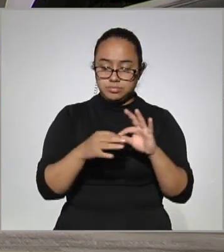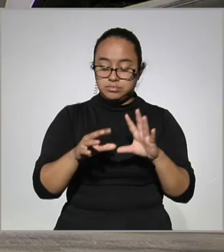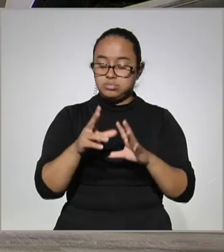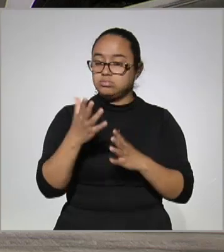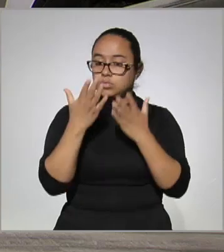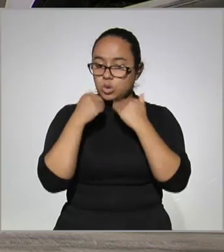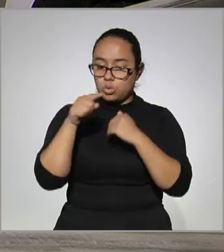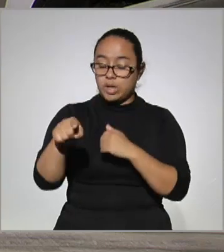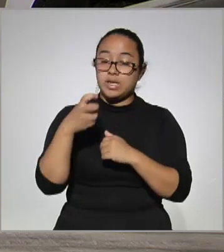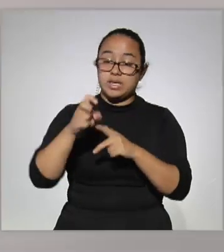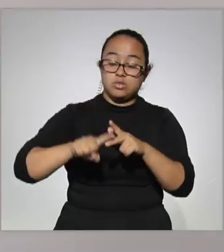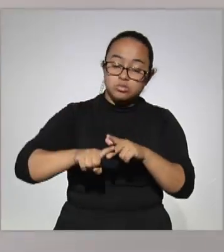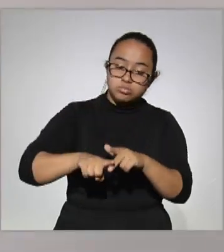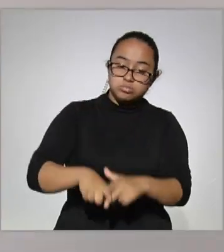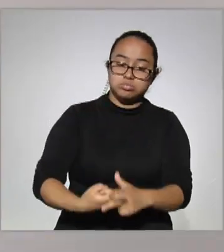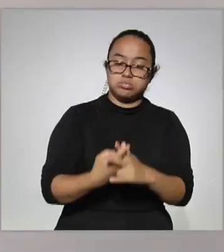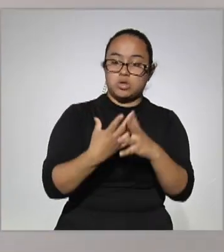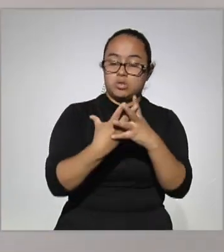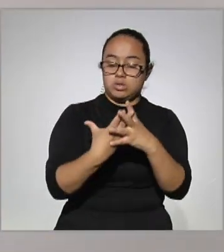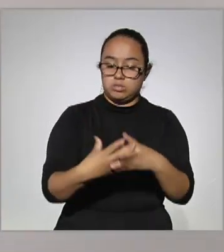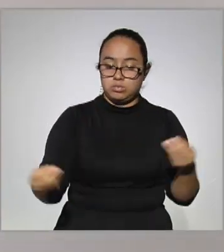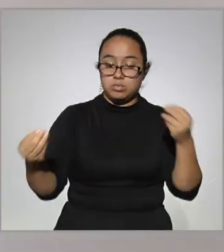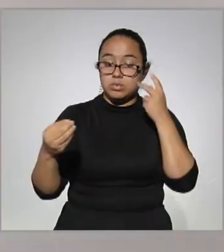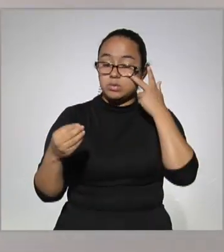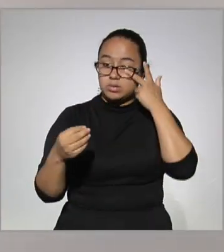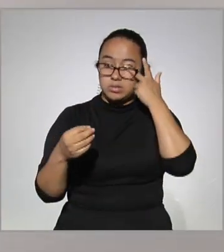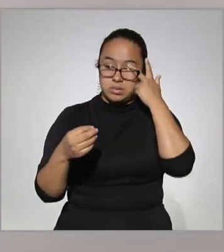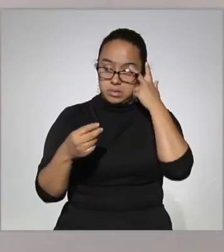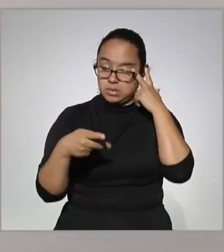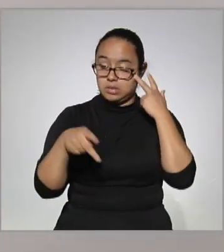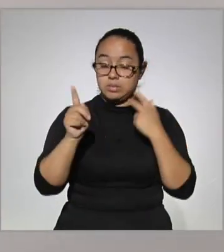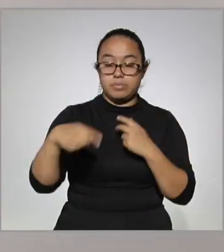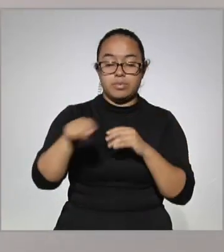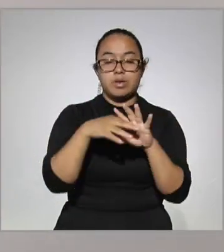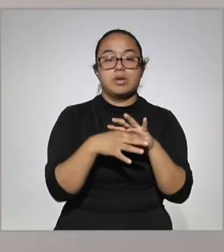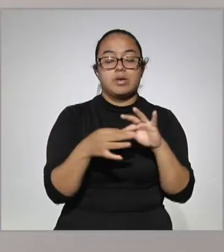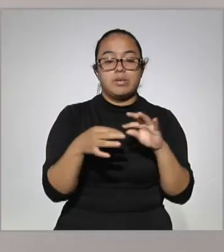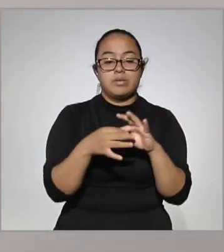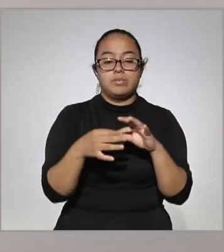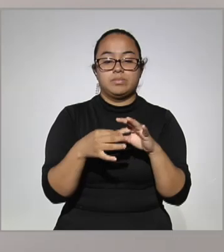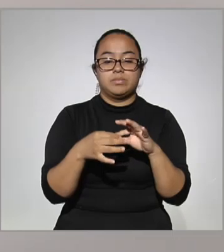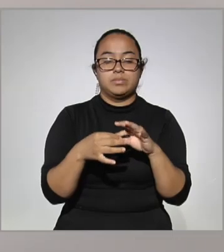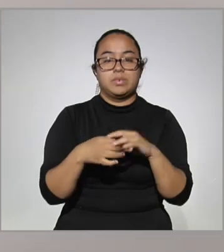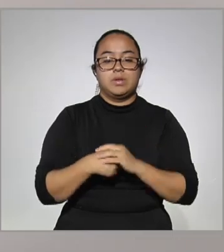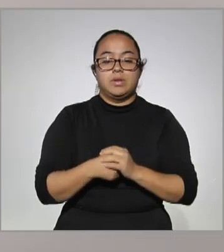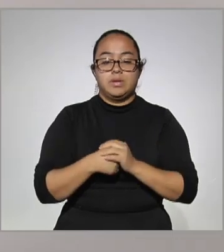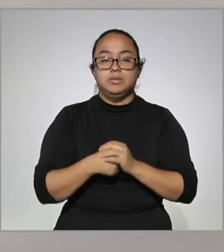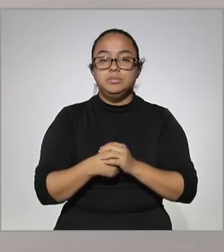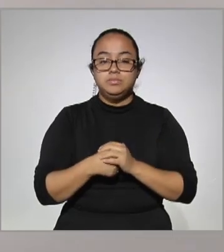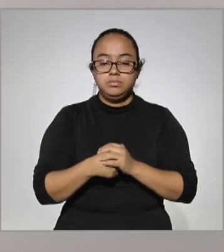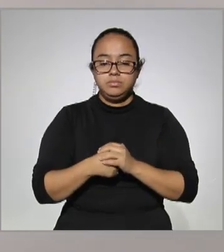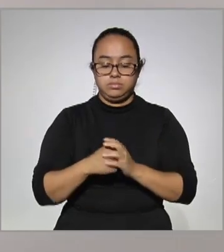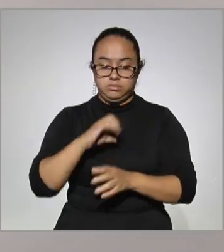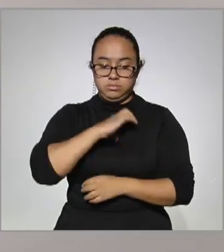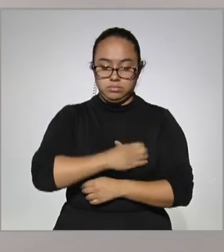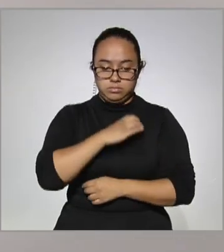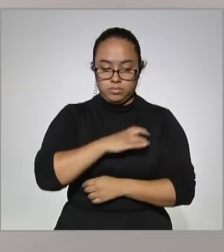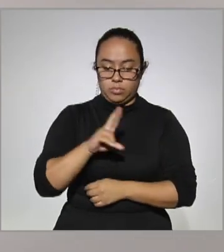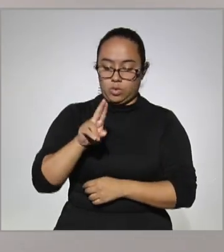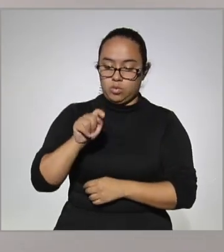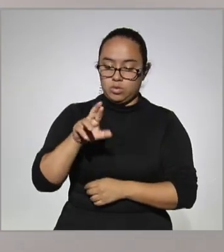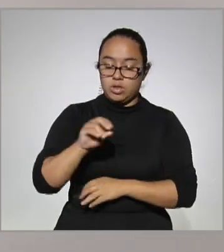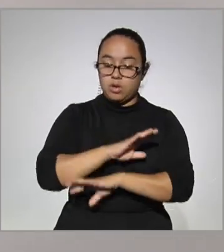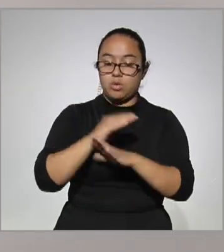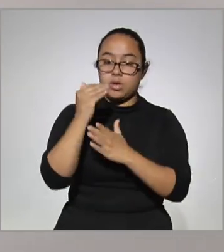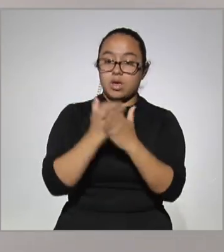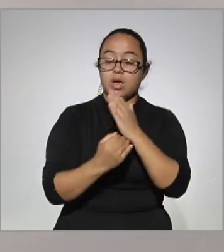ahí inició la erradicación, pero ellos hablan de que la incidencia de cáncer cervicuterino ha bajado a